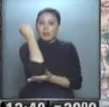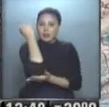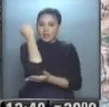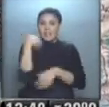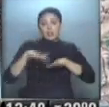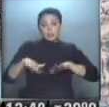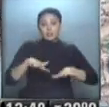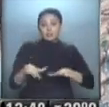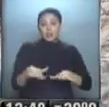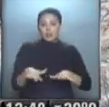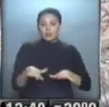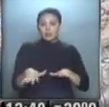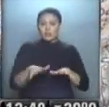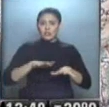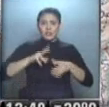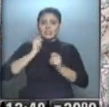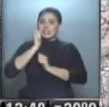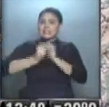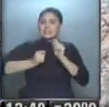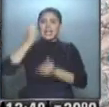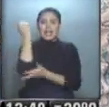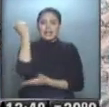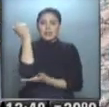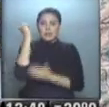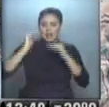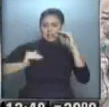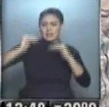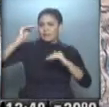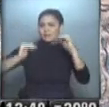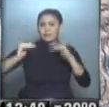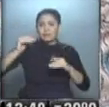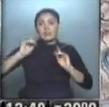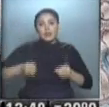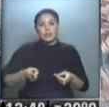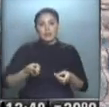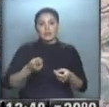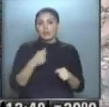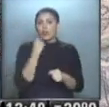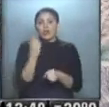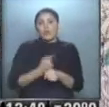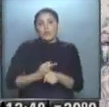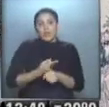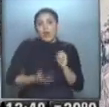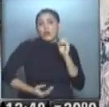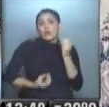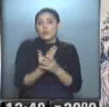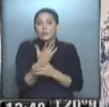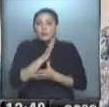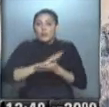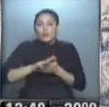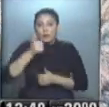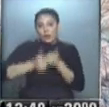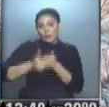por la situación de precario equilibrio económico del país y mucho más de la actividad, no era conveniente abrir nueva